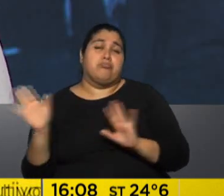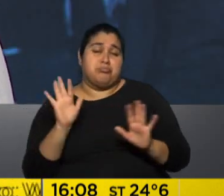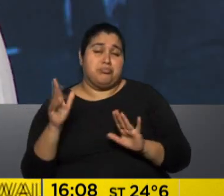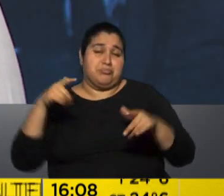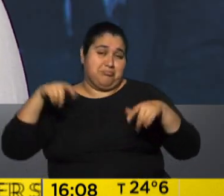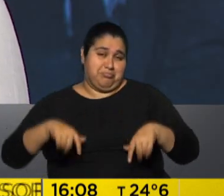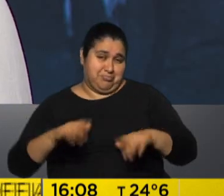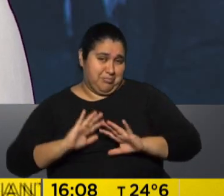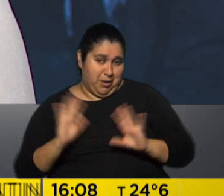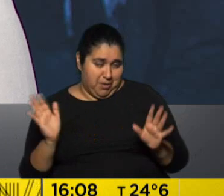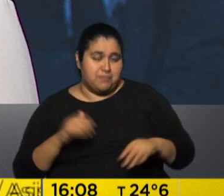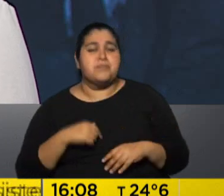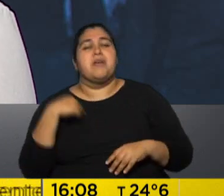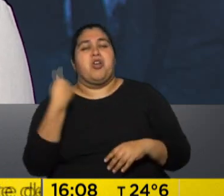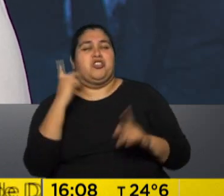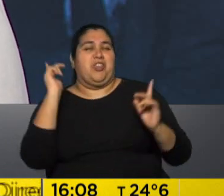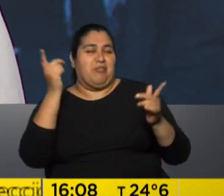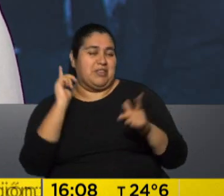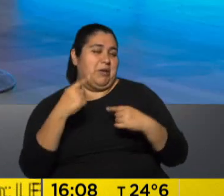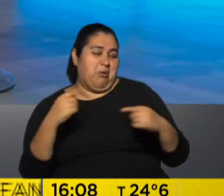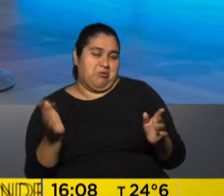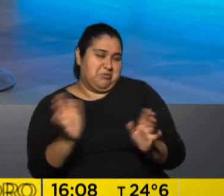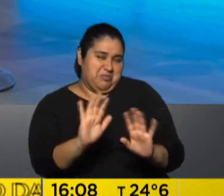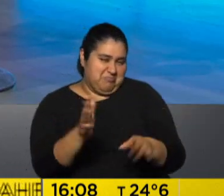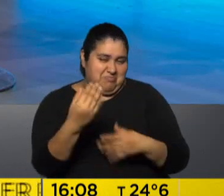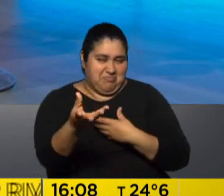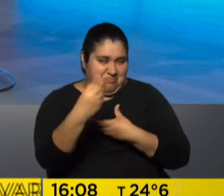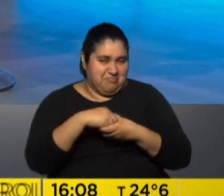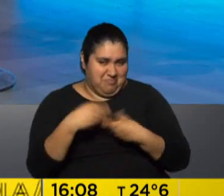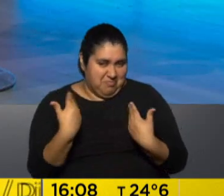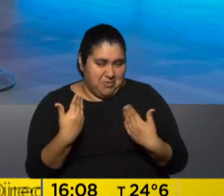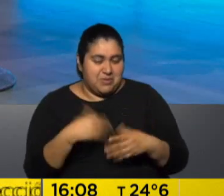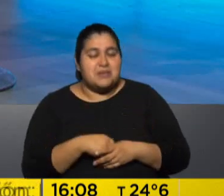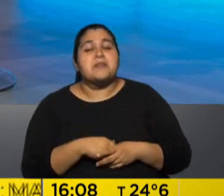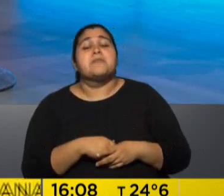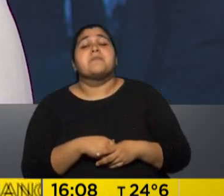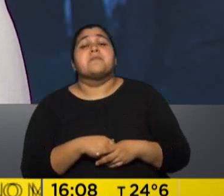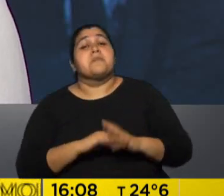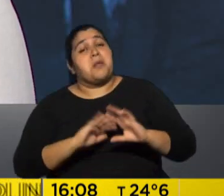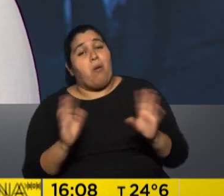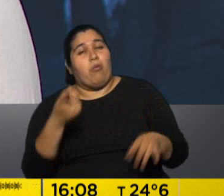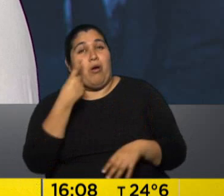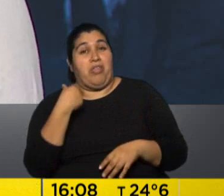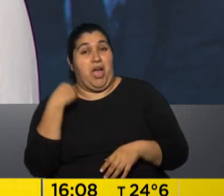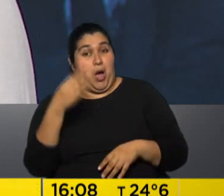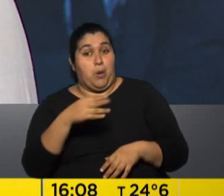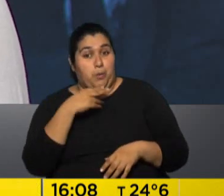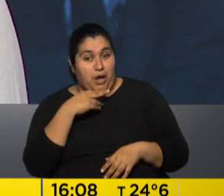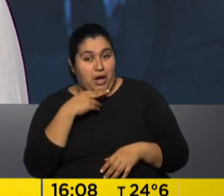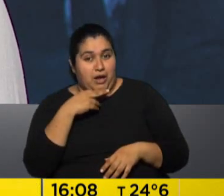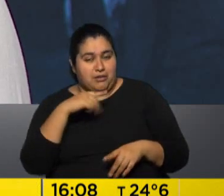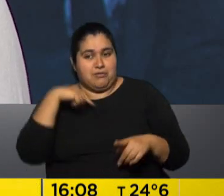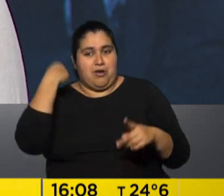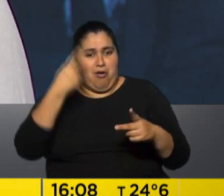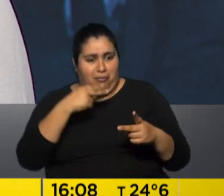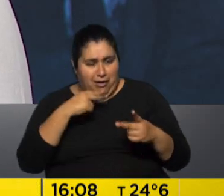Sí, dale, vení, nosotros nos divertimos. Olvídate, no pasa nada. Bueno, fui, jugué ese viernes y el viernes pasado sucedió